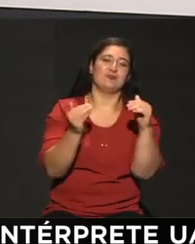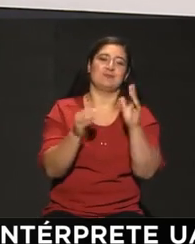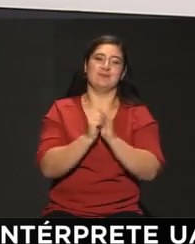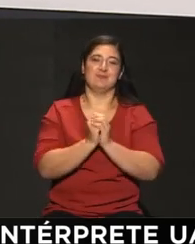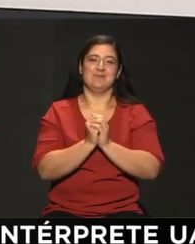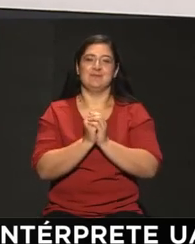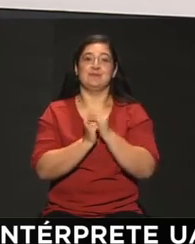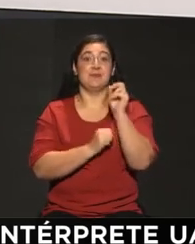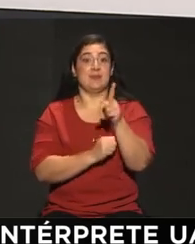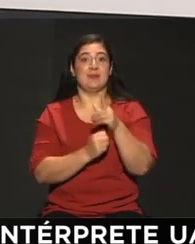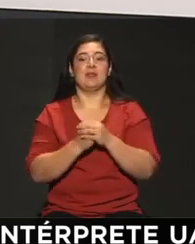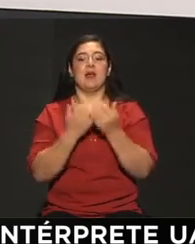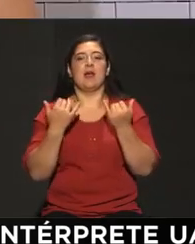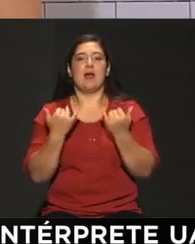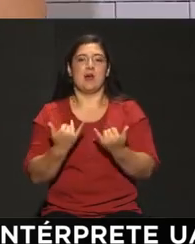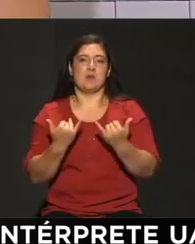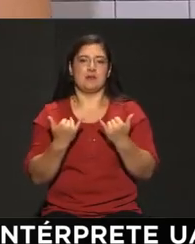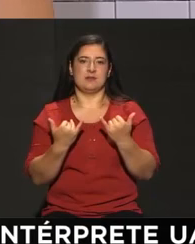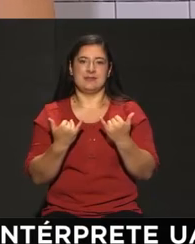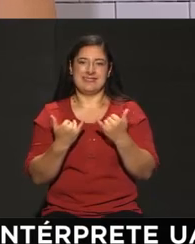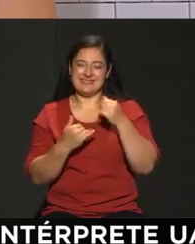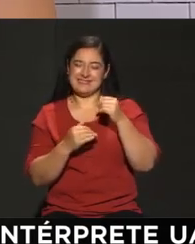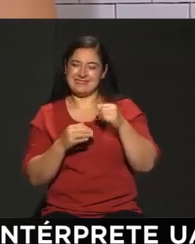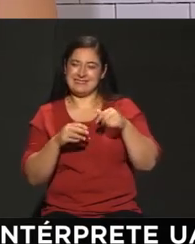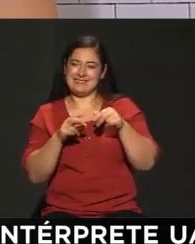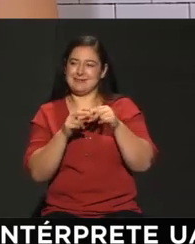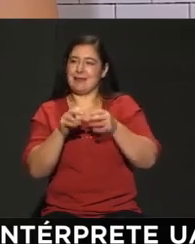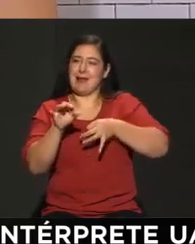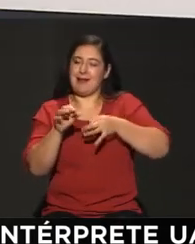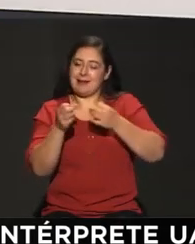están en casa. Bueno, este programa es hermanito del que hicimos